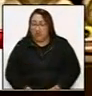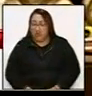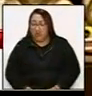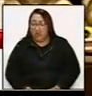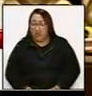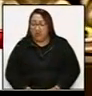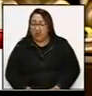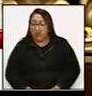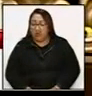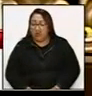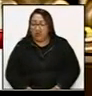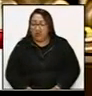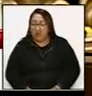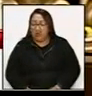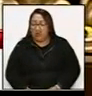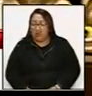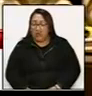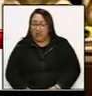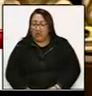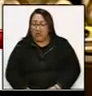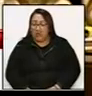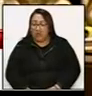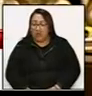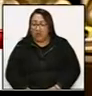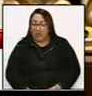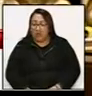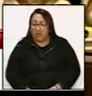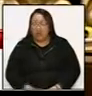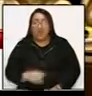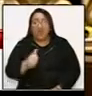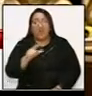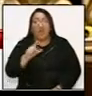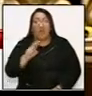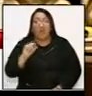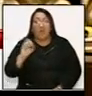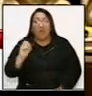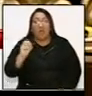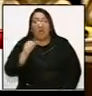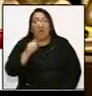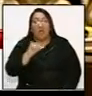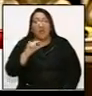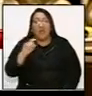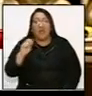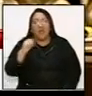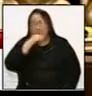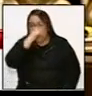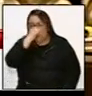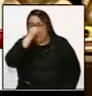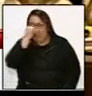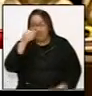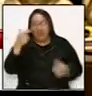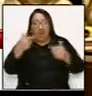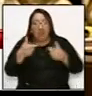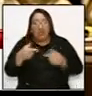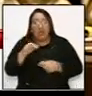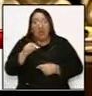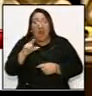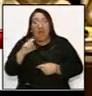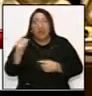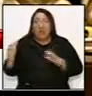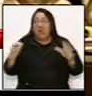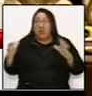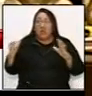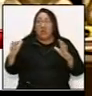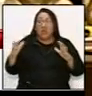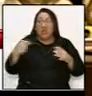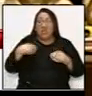o descalificarlo por eso. Salvador Allende se suicidó ante la inminencia del asalto a Palacio de